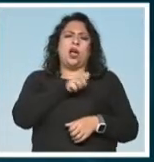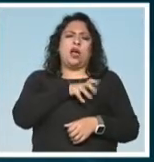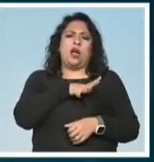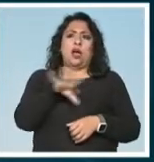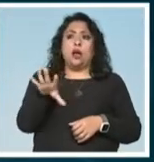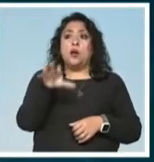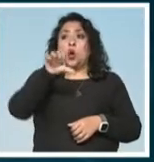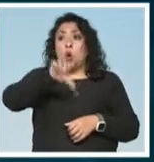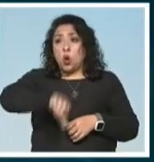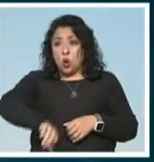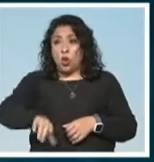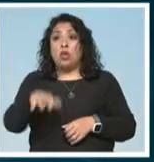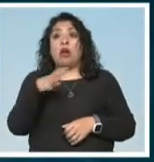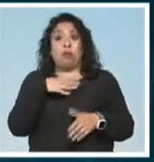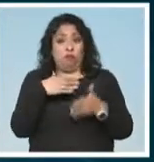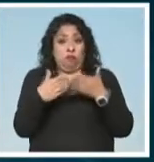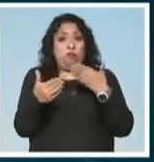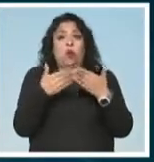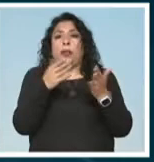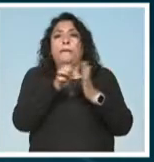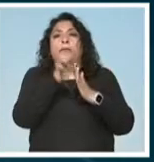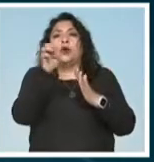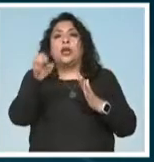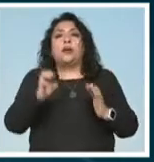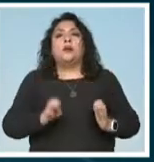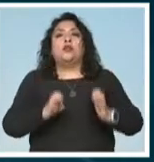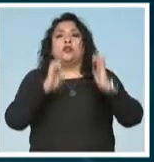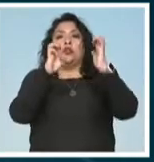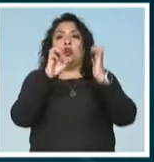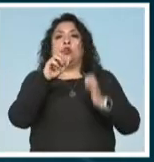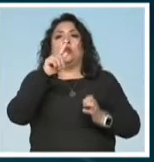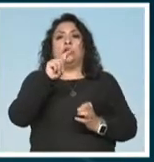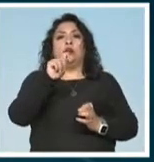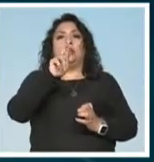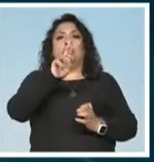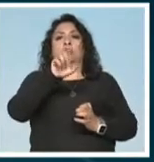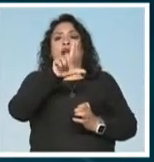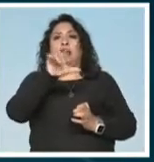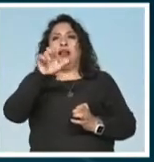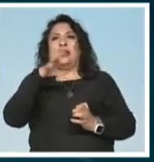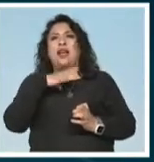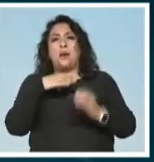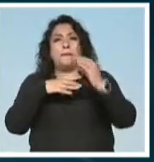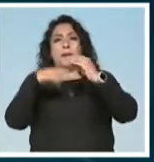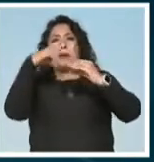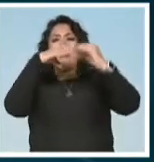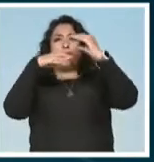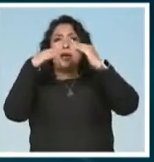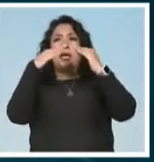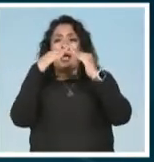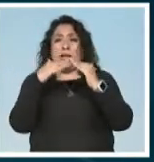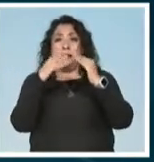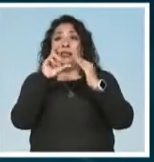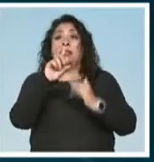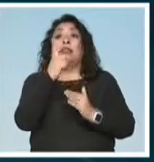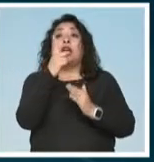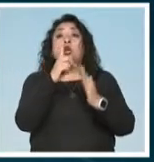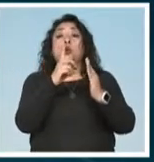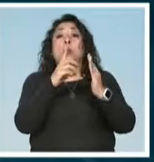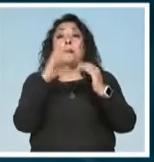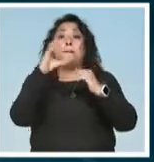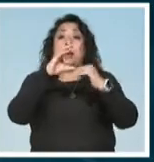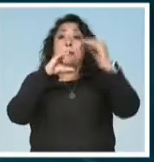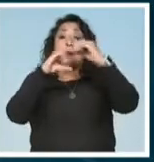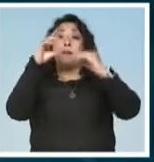día se han puesto de moda. Ejemplos son la Torre de Trellick, un enorme bloque de viviendas de hormigón de 31 pisos del